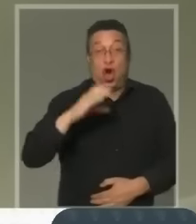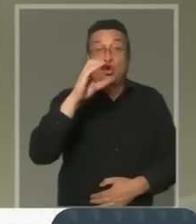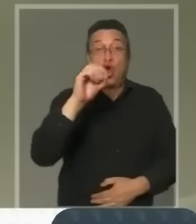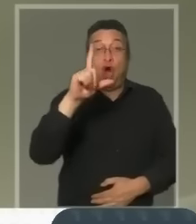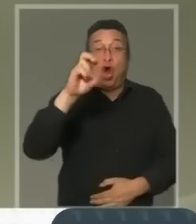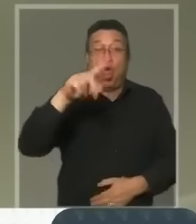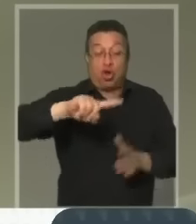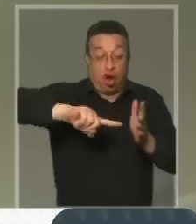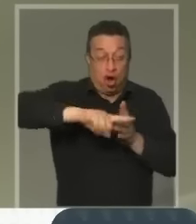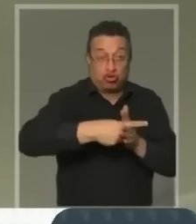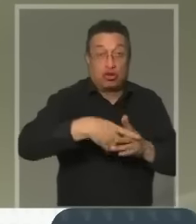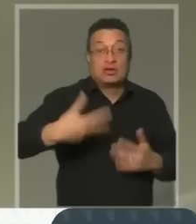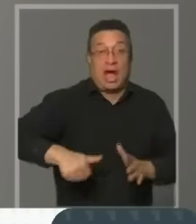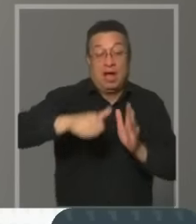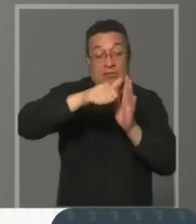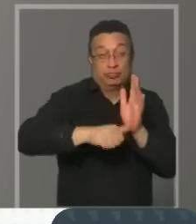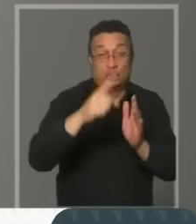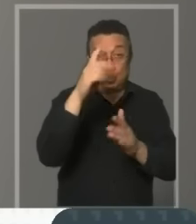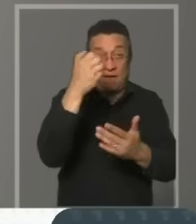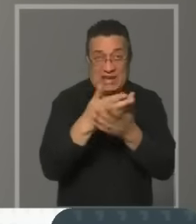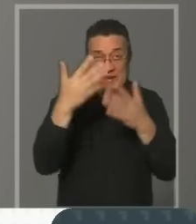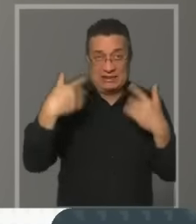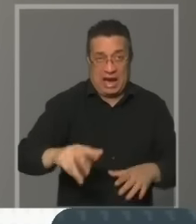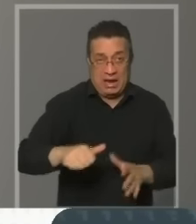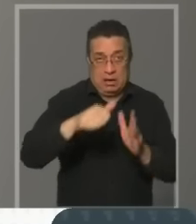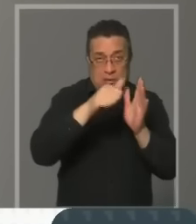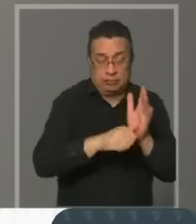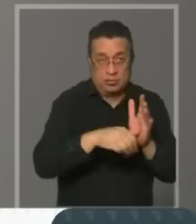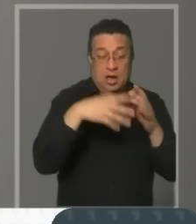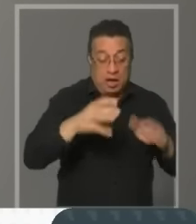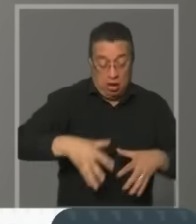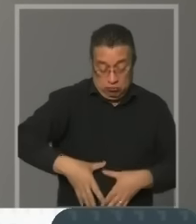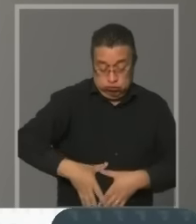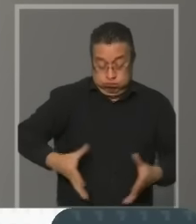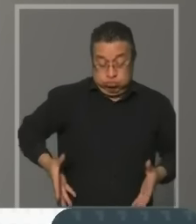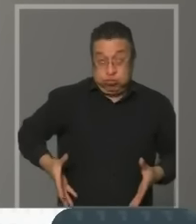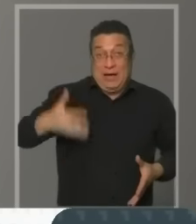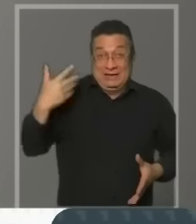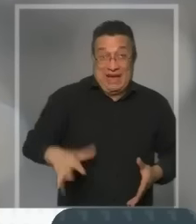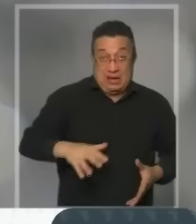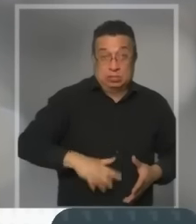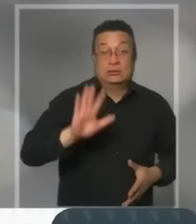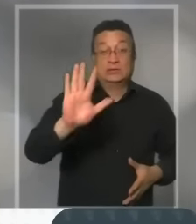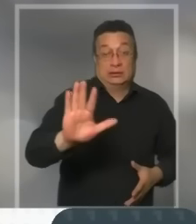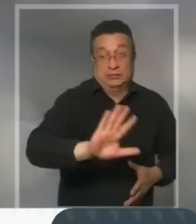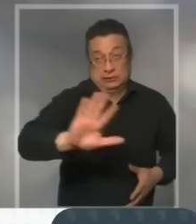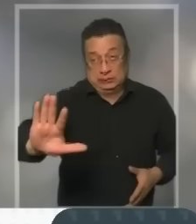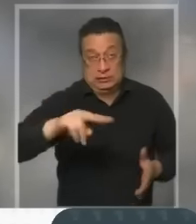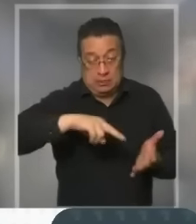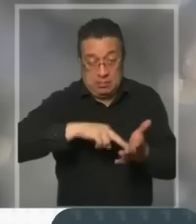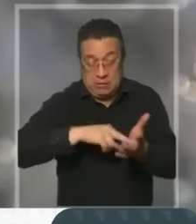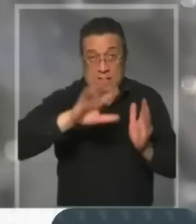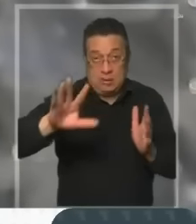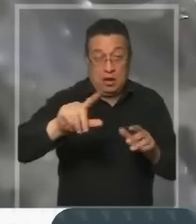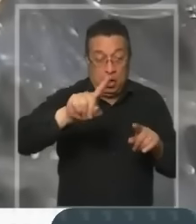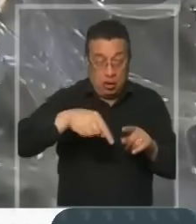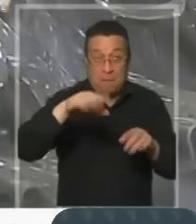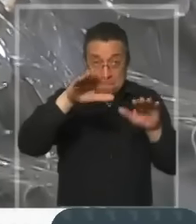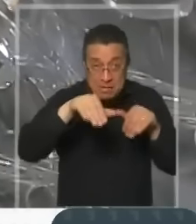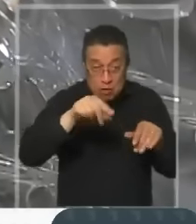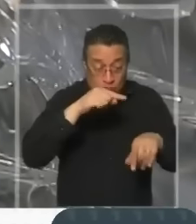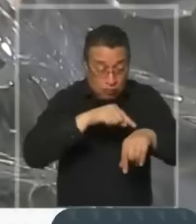sido intervenido al menos una vez. Ya laparotomizado esperaba una nueva exploración intestinal que se realizaría ese